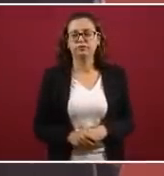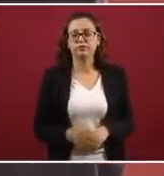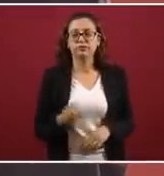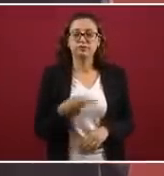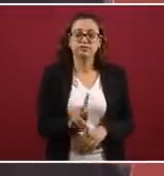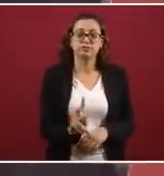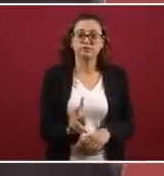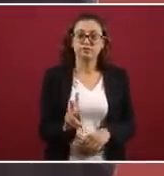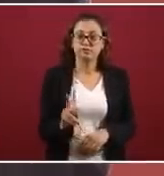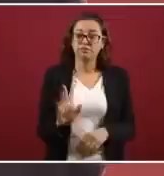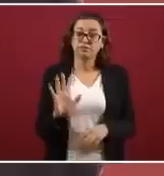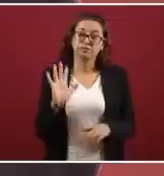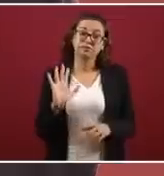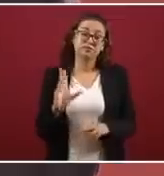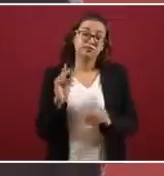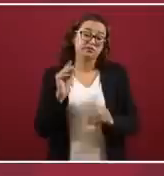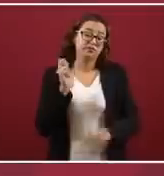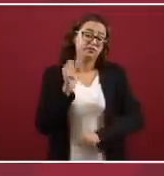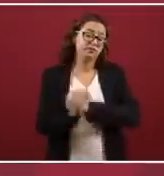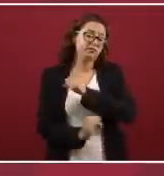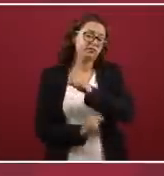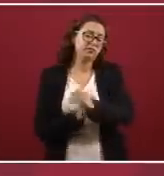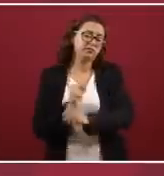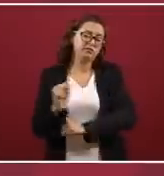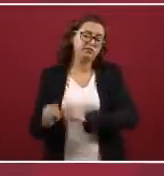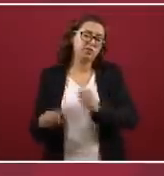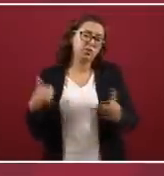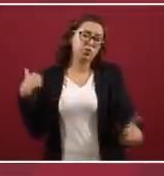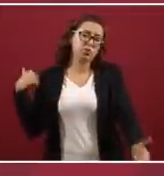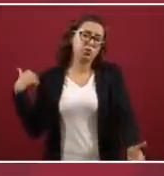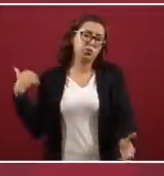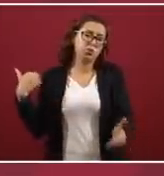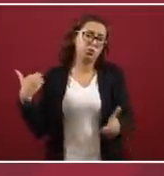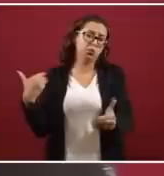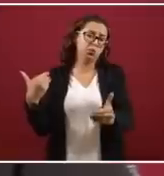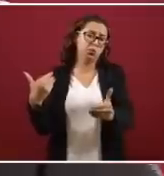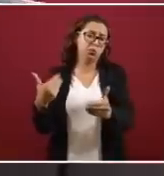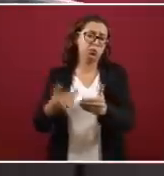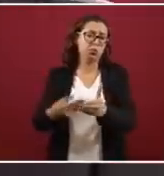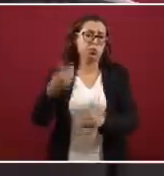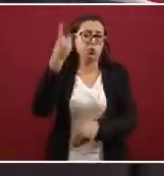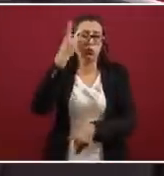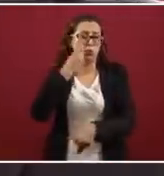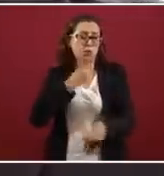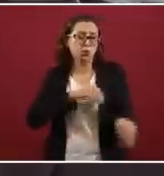se durmieron durante mucho tiempo, ya están despertando,